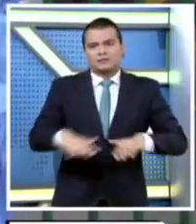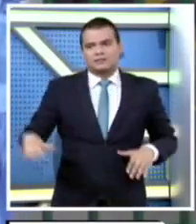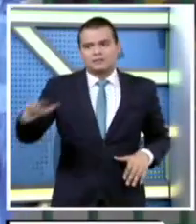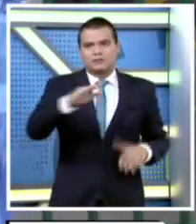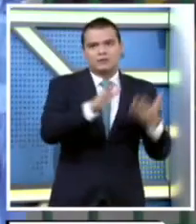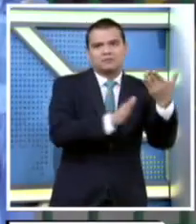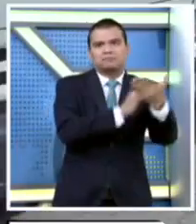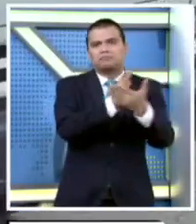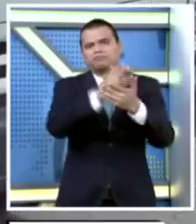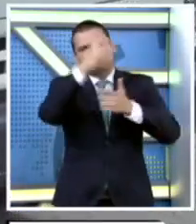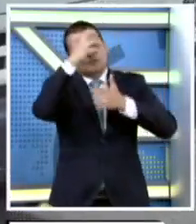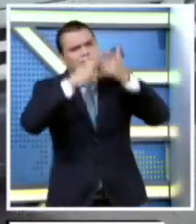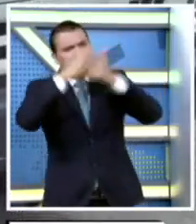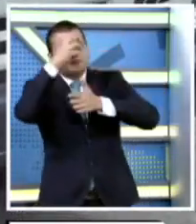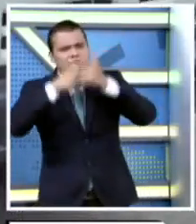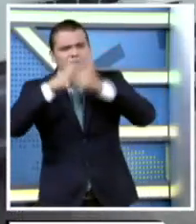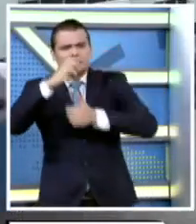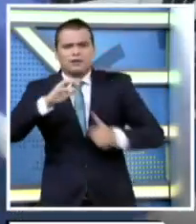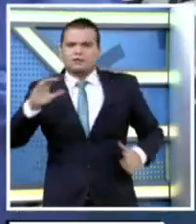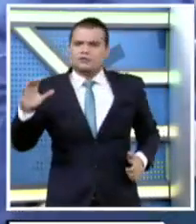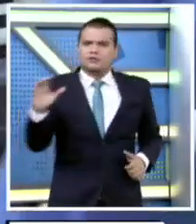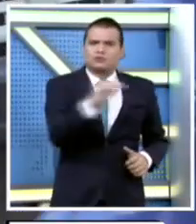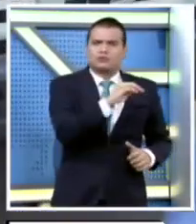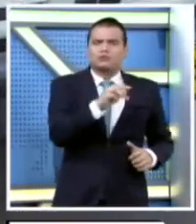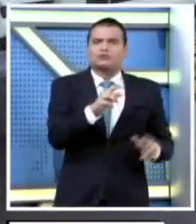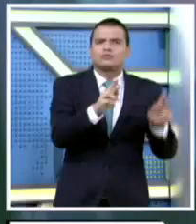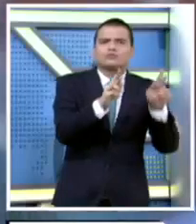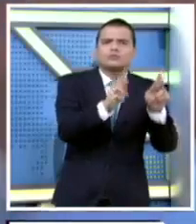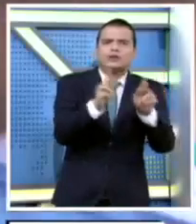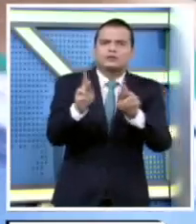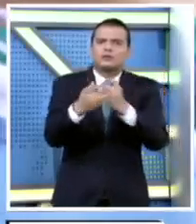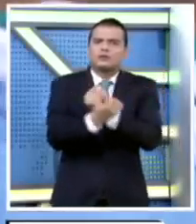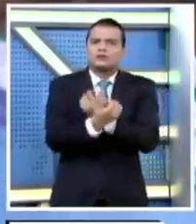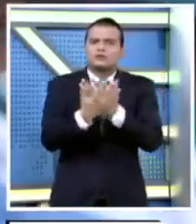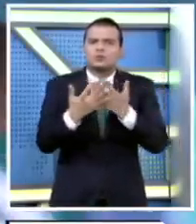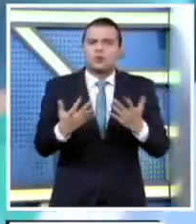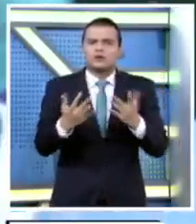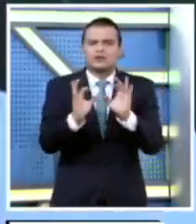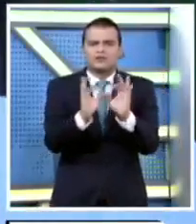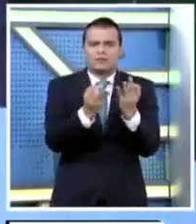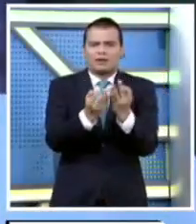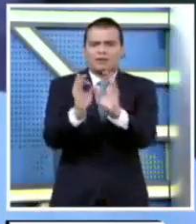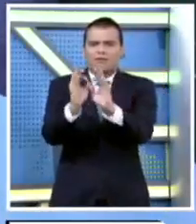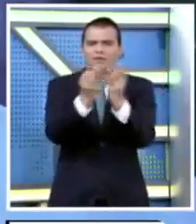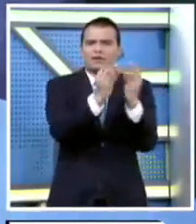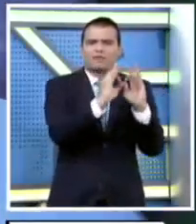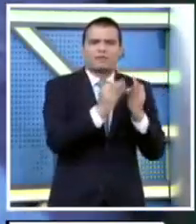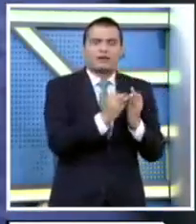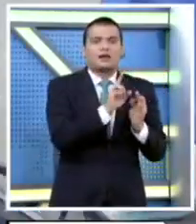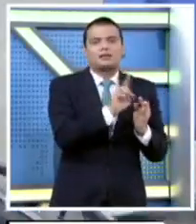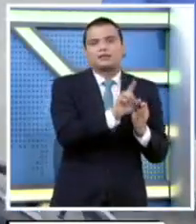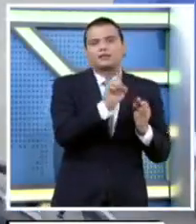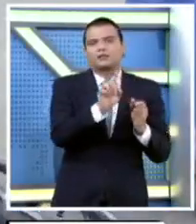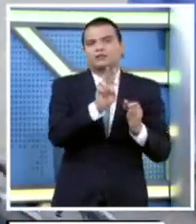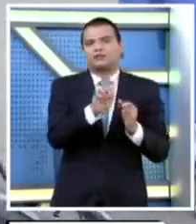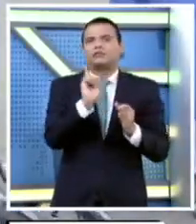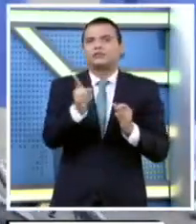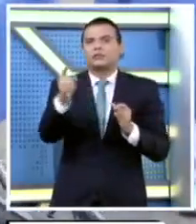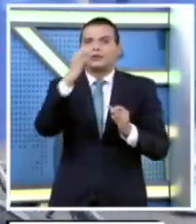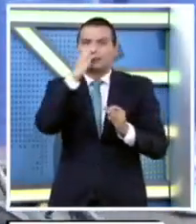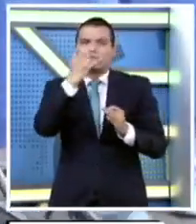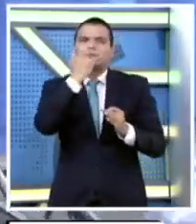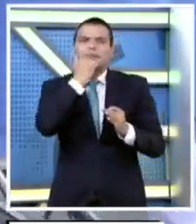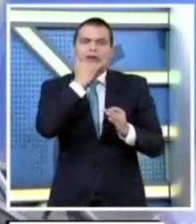para realizar pruebas de tamizaje aproximadamente a unas 112 familias que en este momento se encuentran en riesgo por la imprudencia de